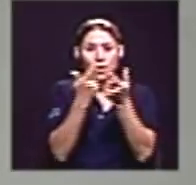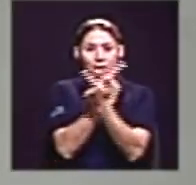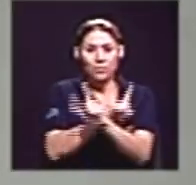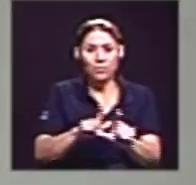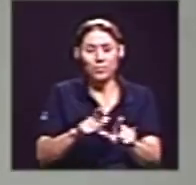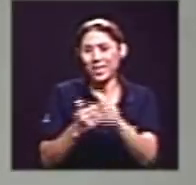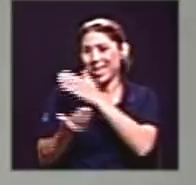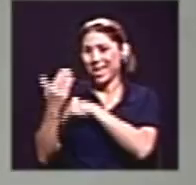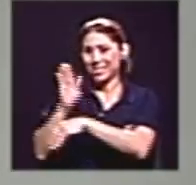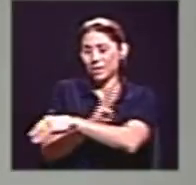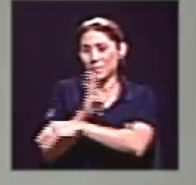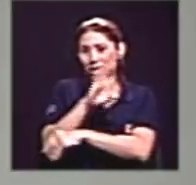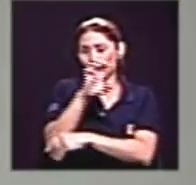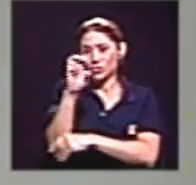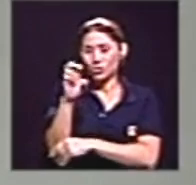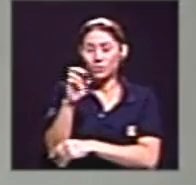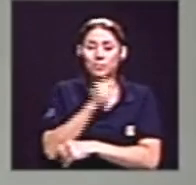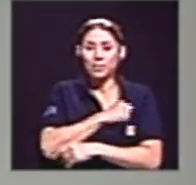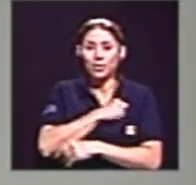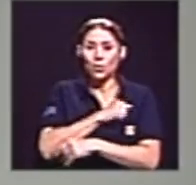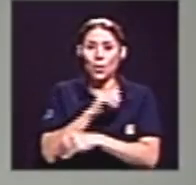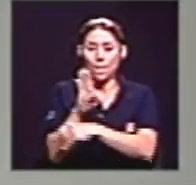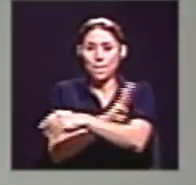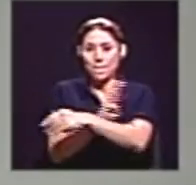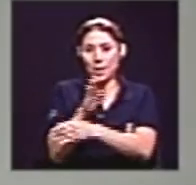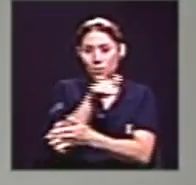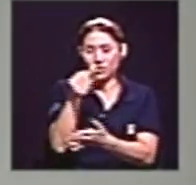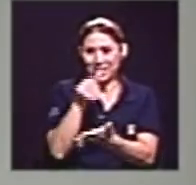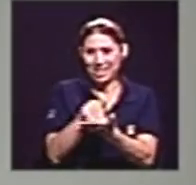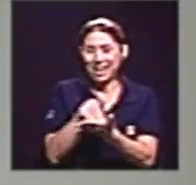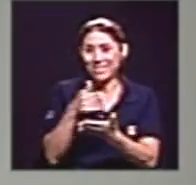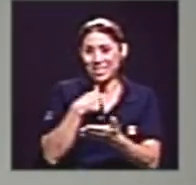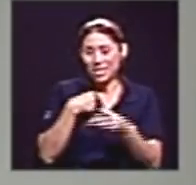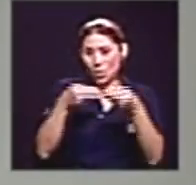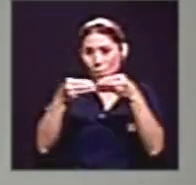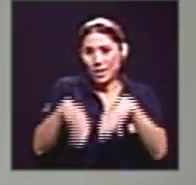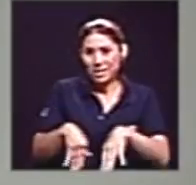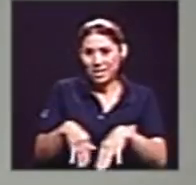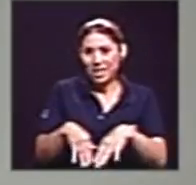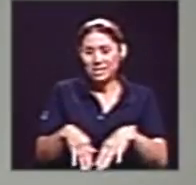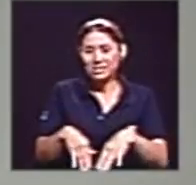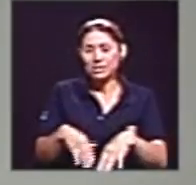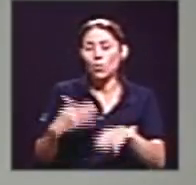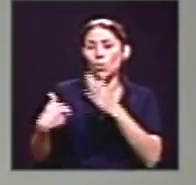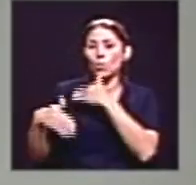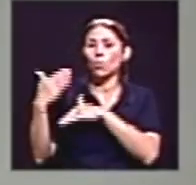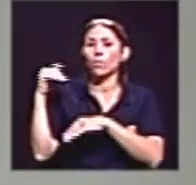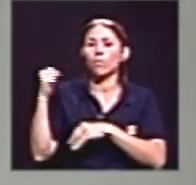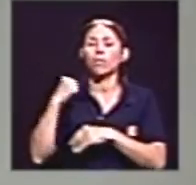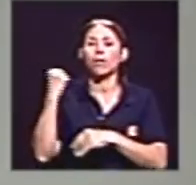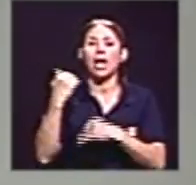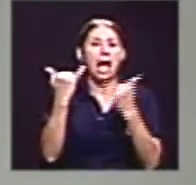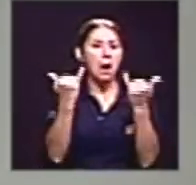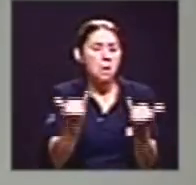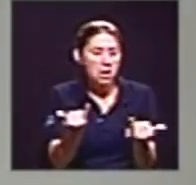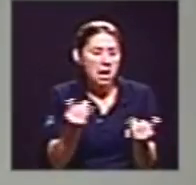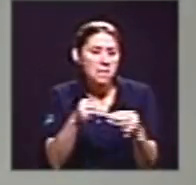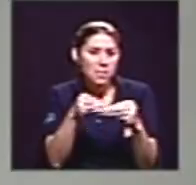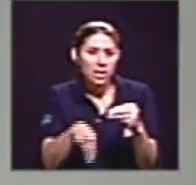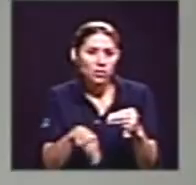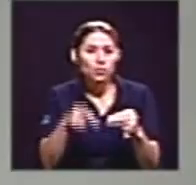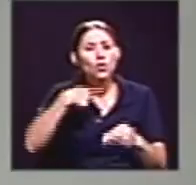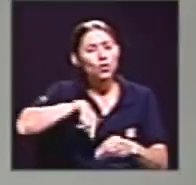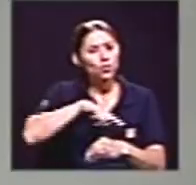que habían sido uno de los problemas más fuertes durante mucho tiempo, son ahora menores, y entonces tenemos como Banco Central